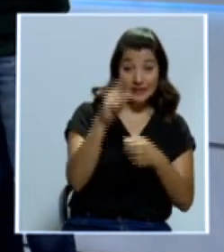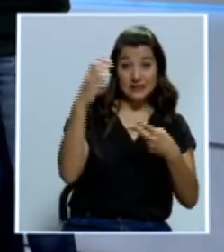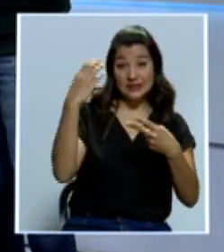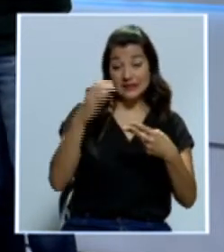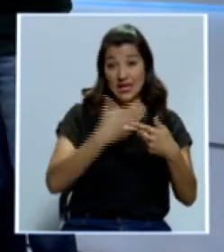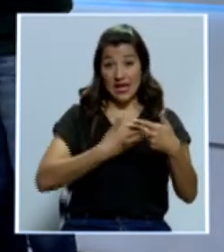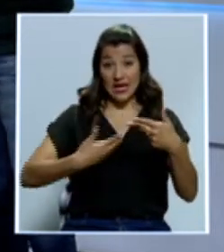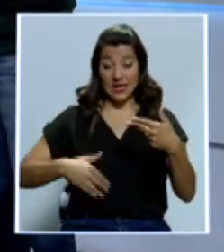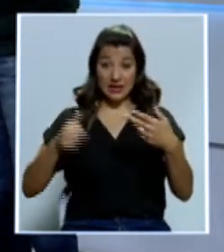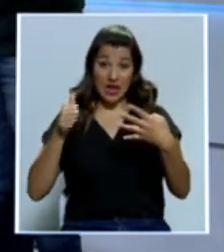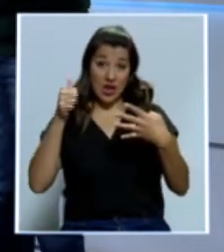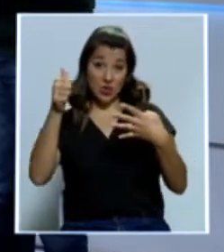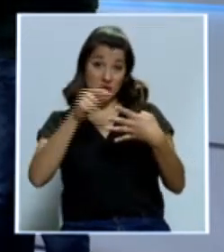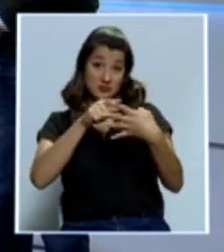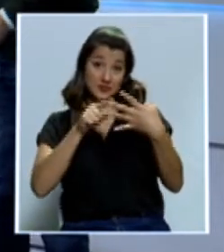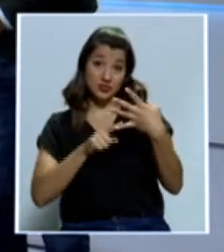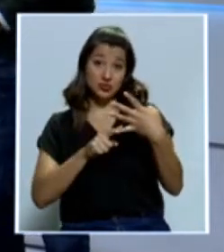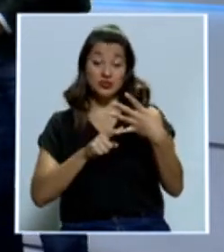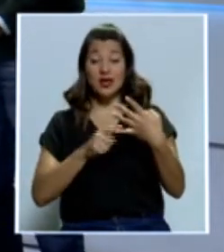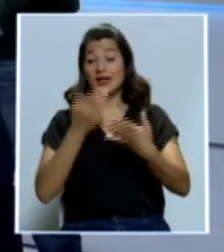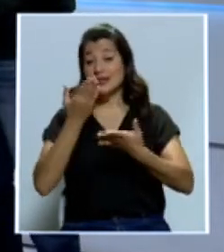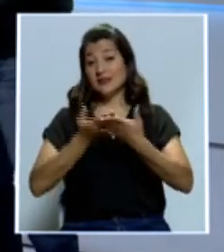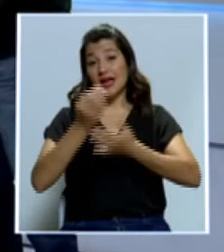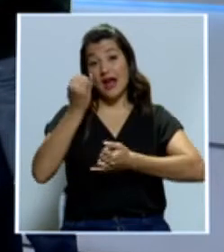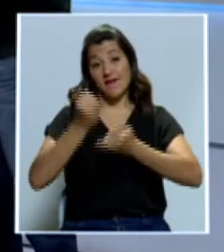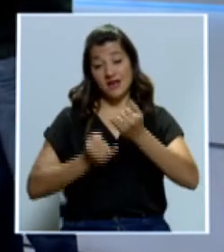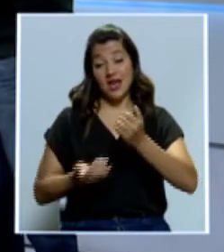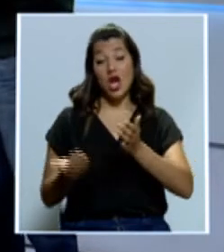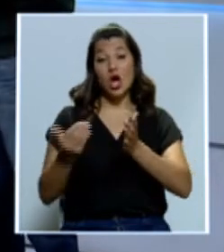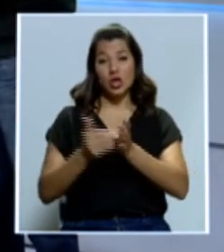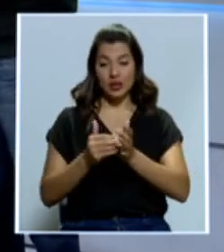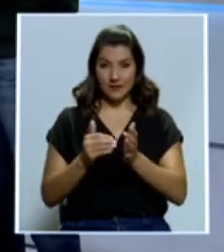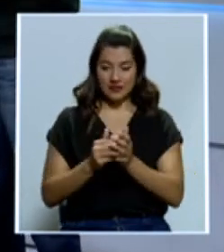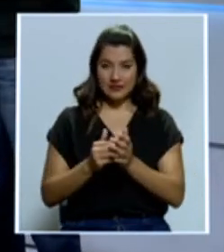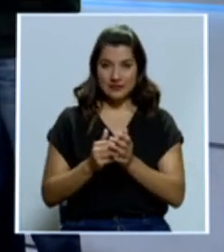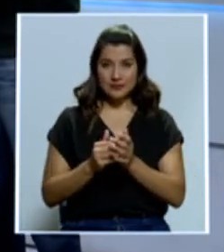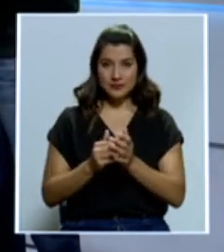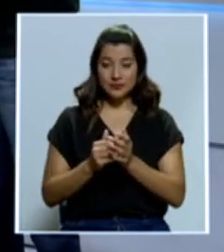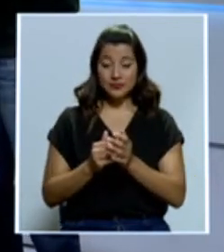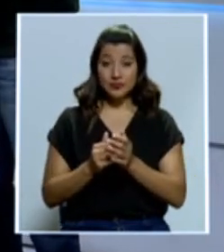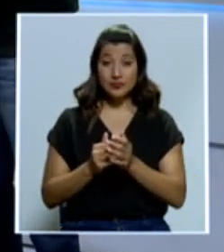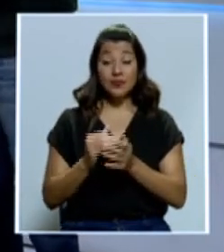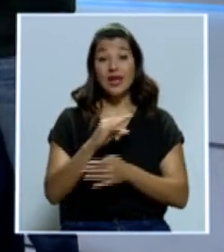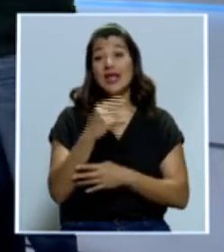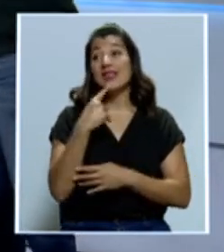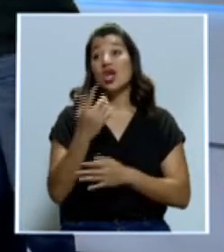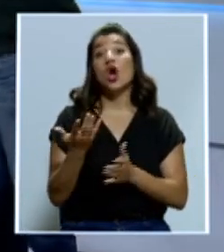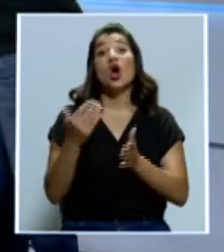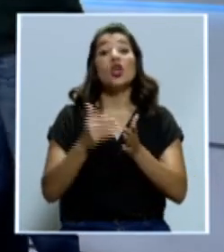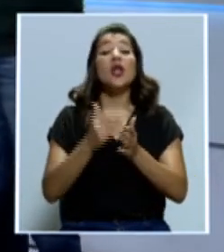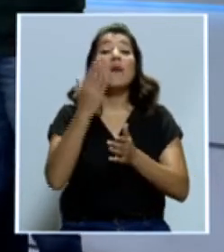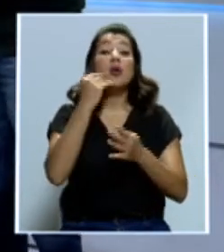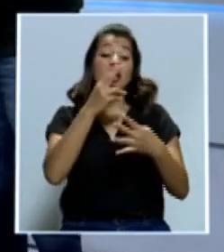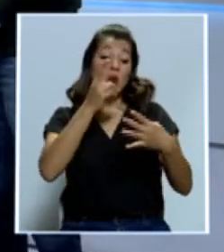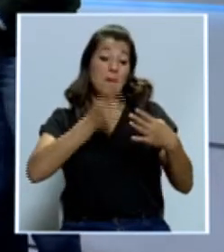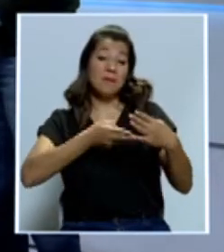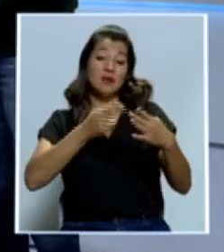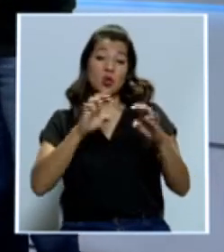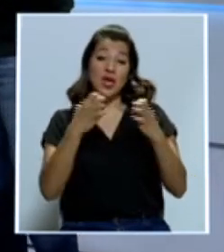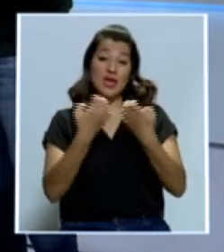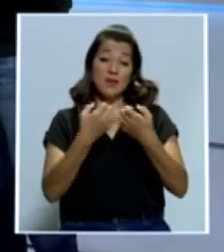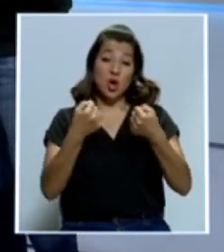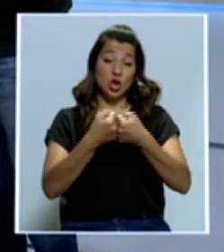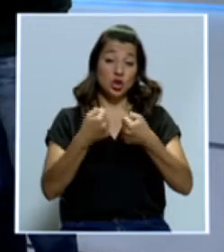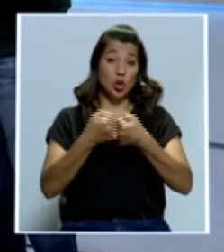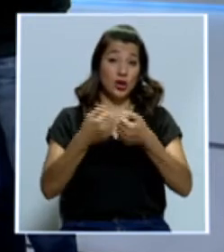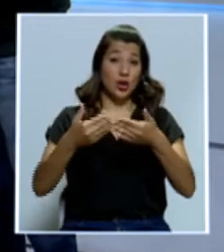Liga Deportiva Alajuelense, pues tendrán la oportunidad nuevamente de pelear por el campeonato. Y digo nuevamente porque son los mismos equipos que pelearon el torneo anterior. Así